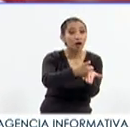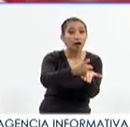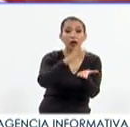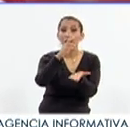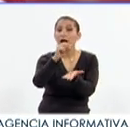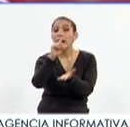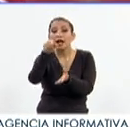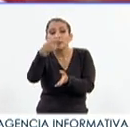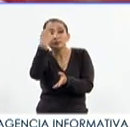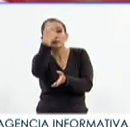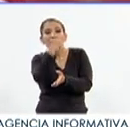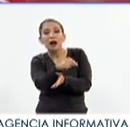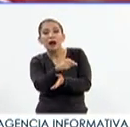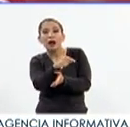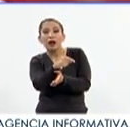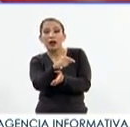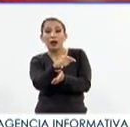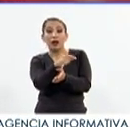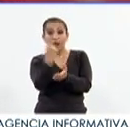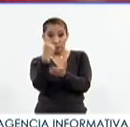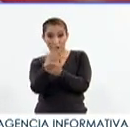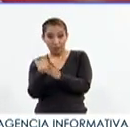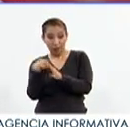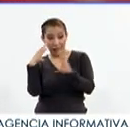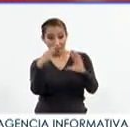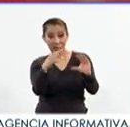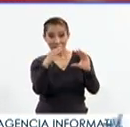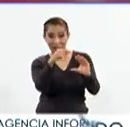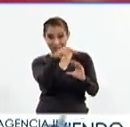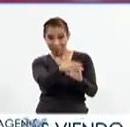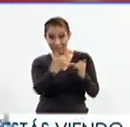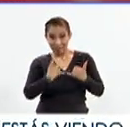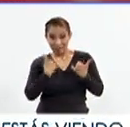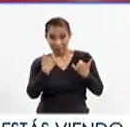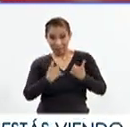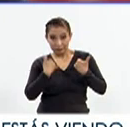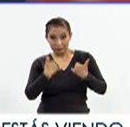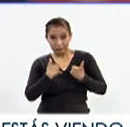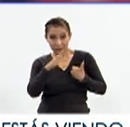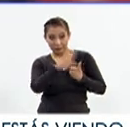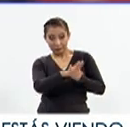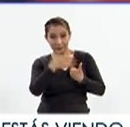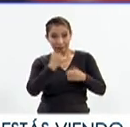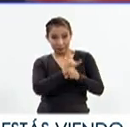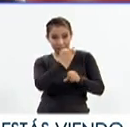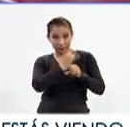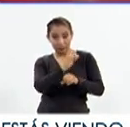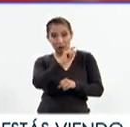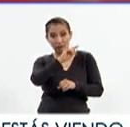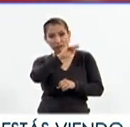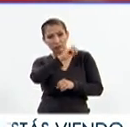no solo es para que le enseñe al joven un oficio,